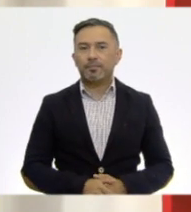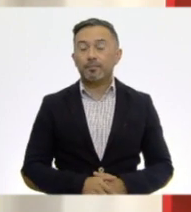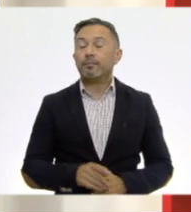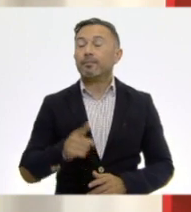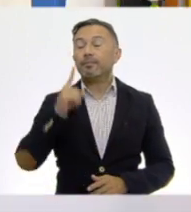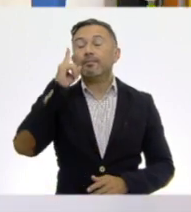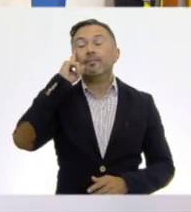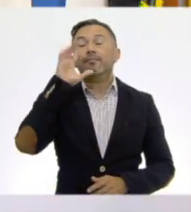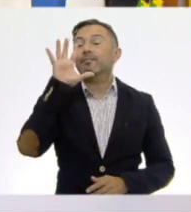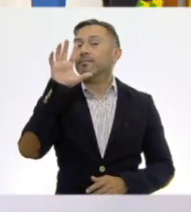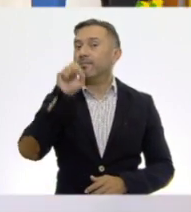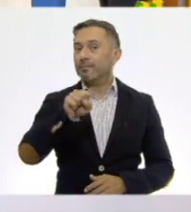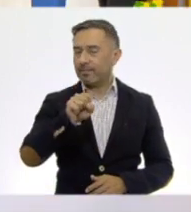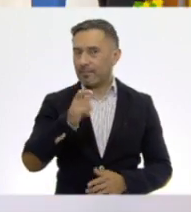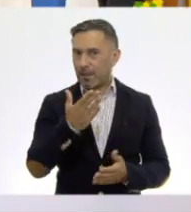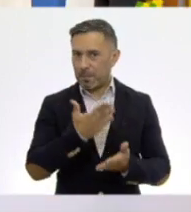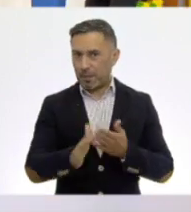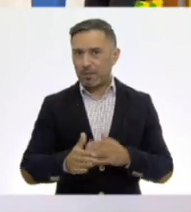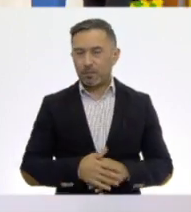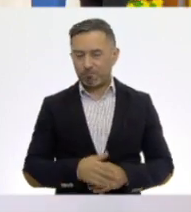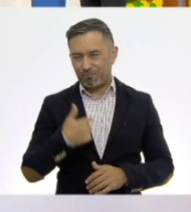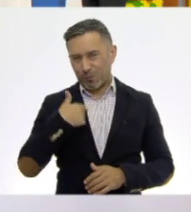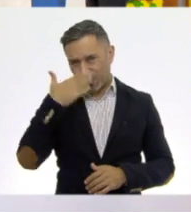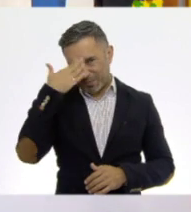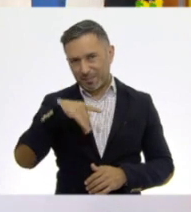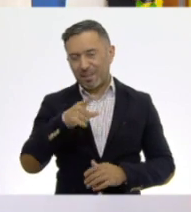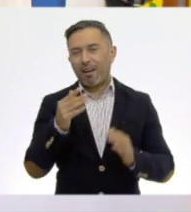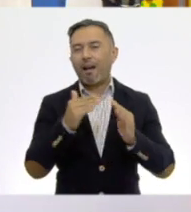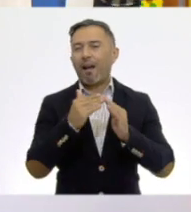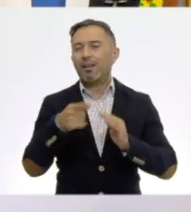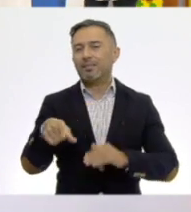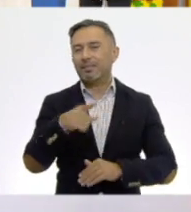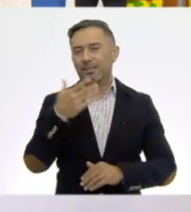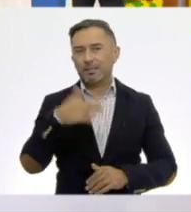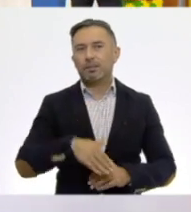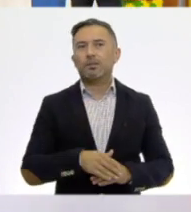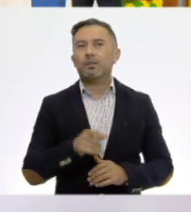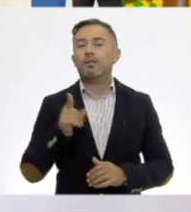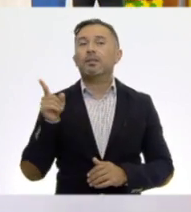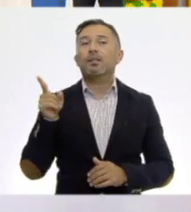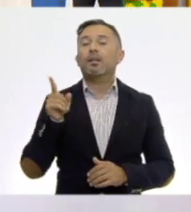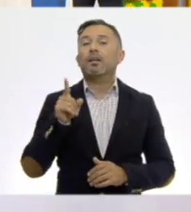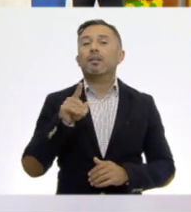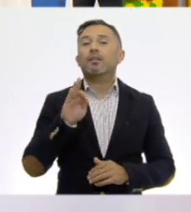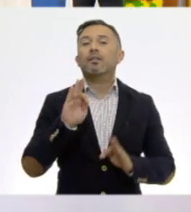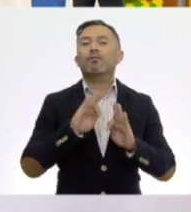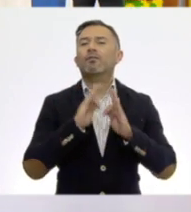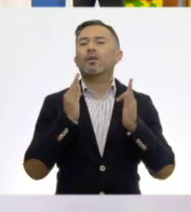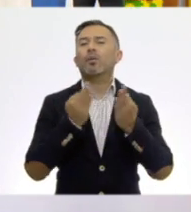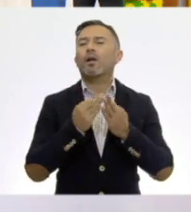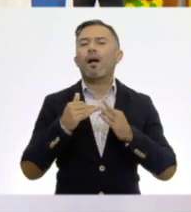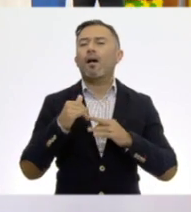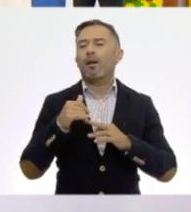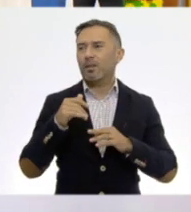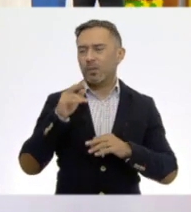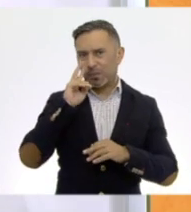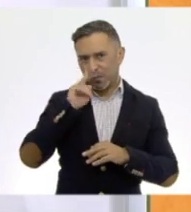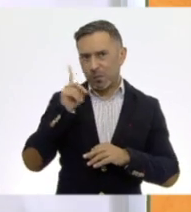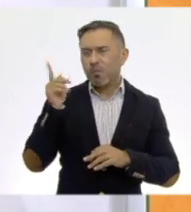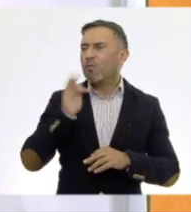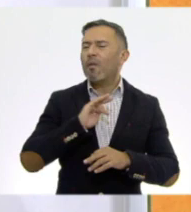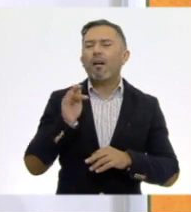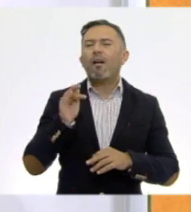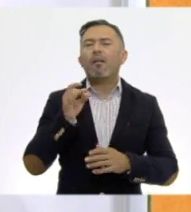y además, yo sé que ya se saben en casa cuál es el nombre de esta figura geométrica, ¿verdad? Ya la hemos visto, incluso